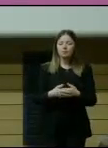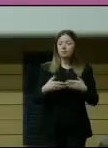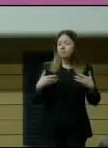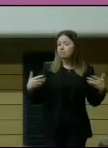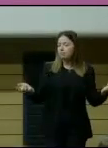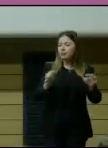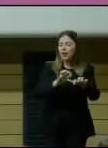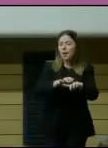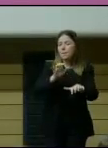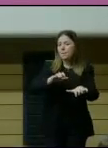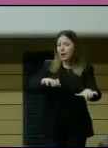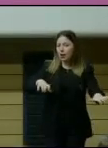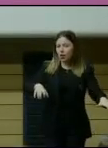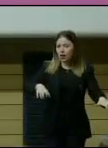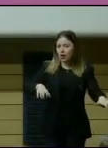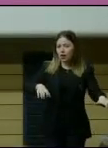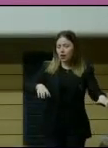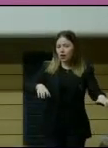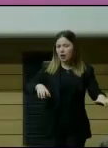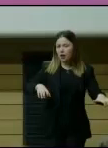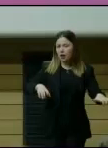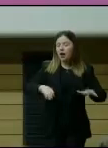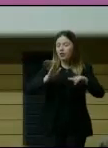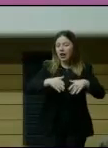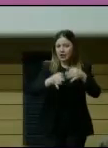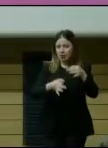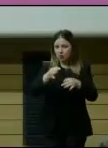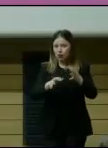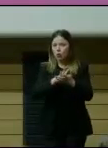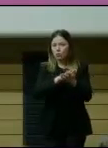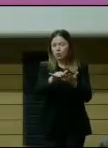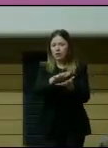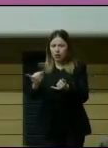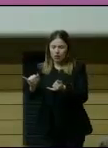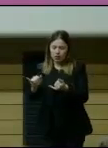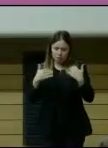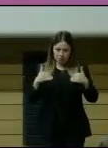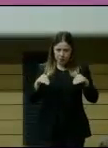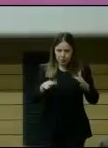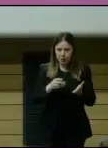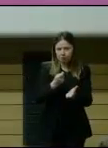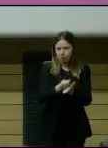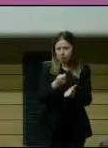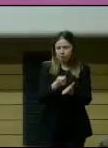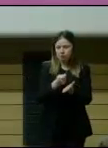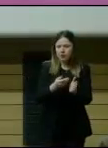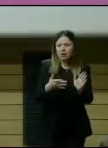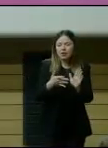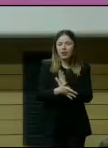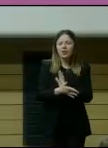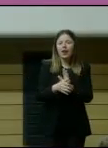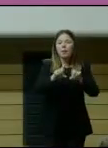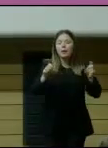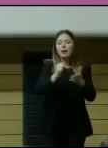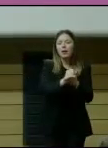la inmensa mayoría, toda la industria farmacéutica terminó en los tribunales y las compensaciones que han hecho han sido brutales. Es más, Podifarma ha